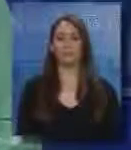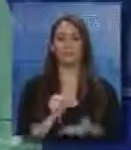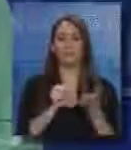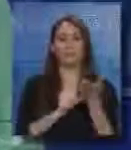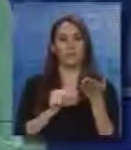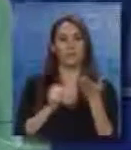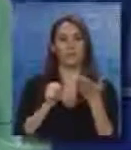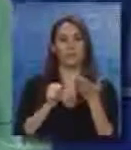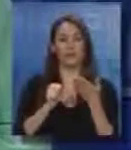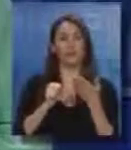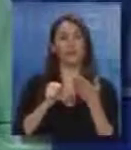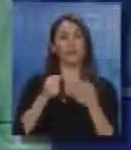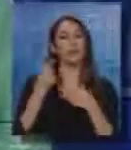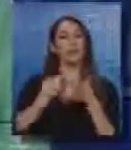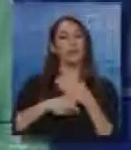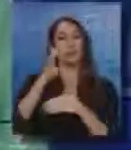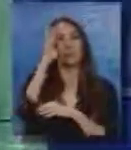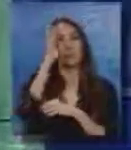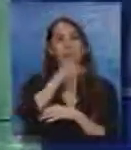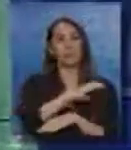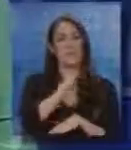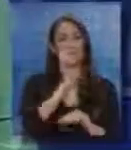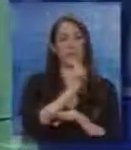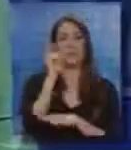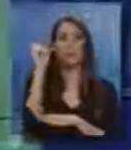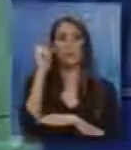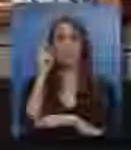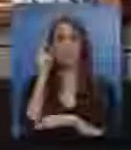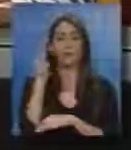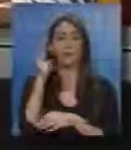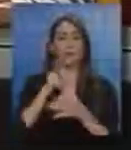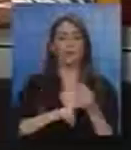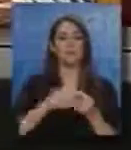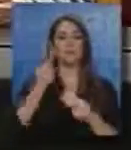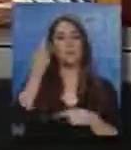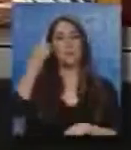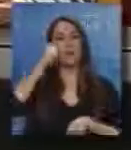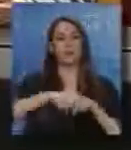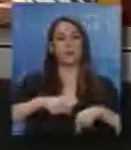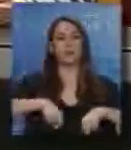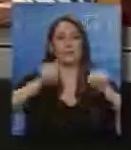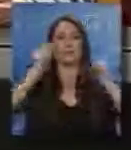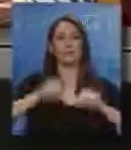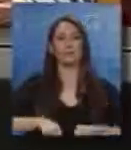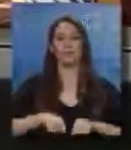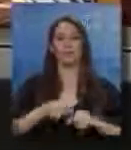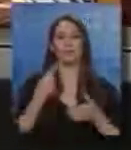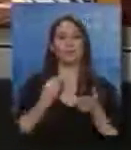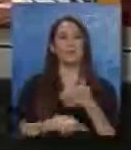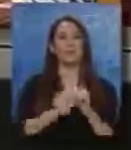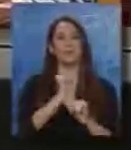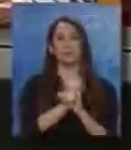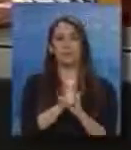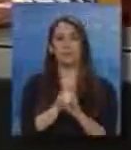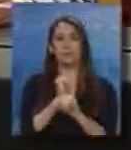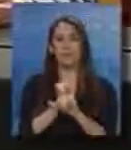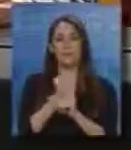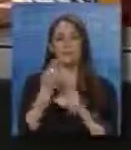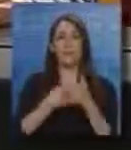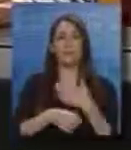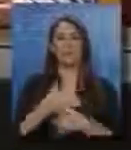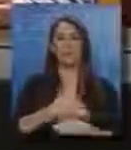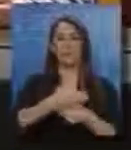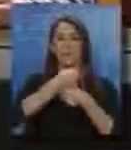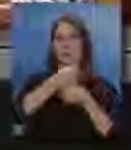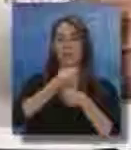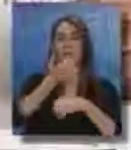ministerios del Interior y de Gobierno de Ecuador y Bolivia, respectivamente, firmaron un acuerdo de cooperación interinstitucional en temas de seguridad